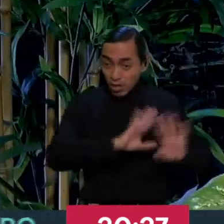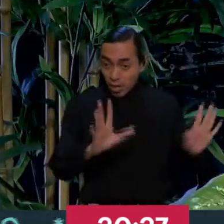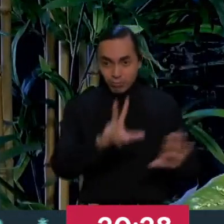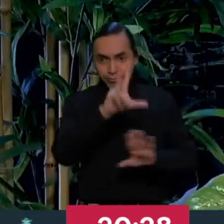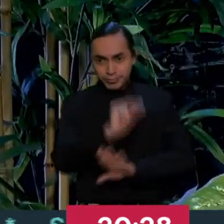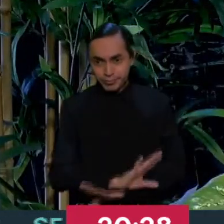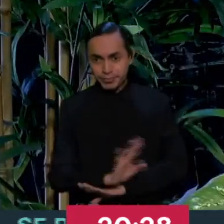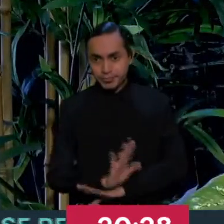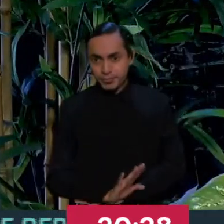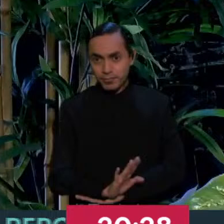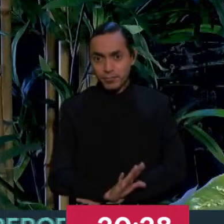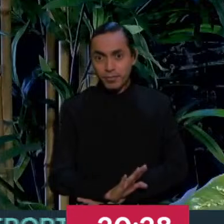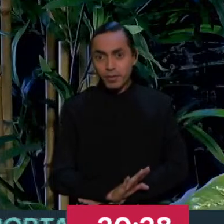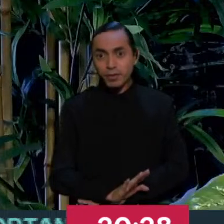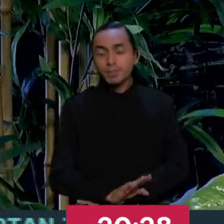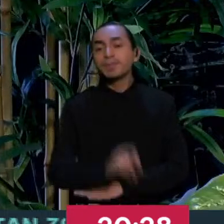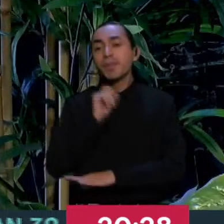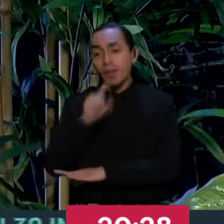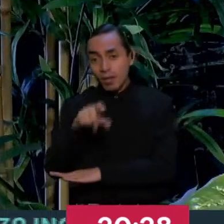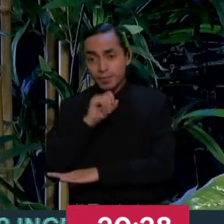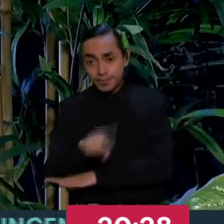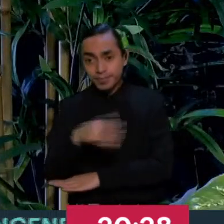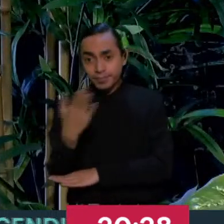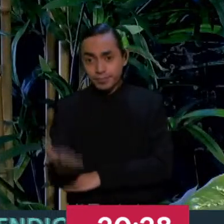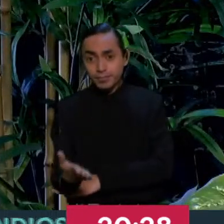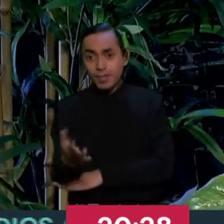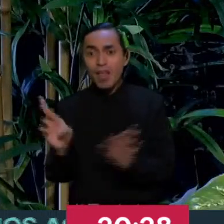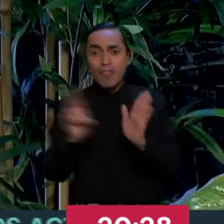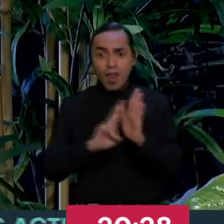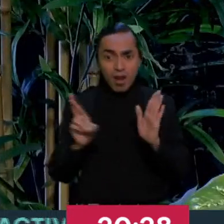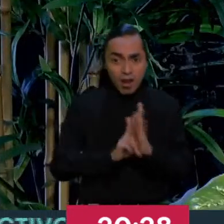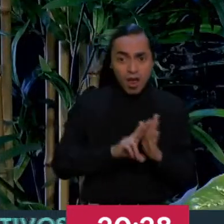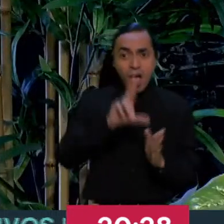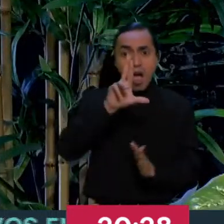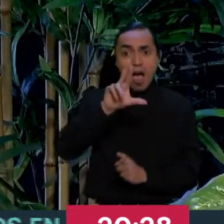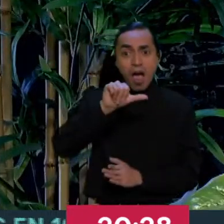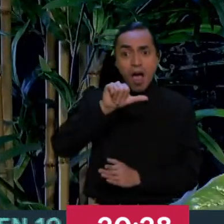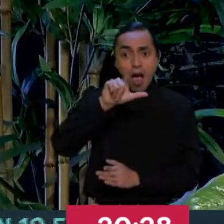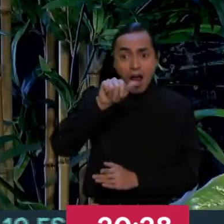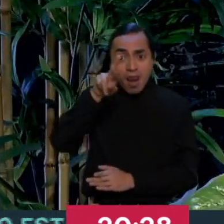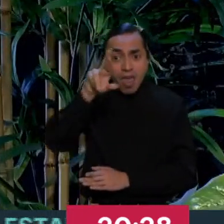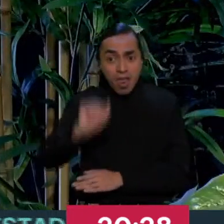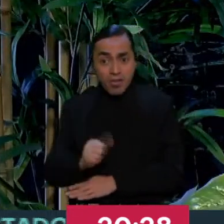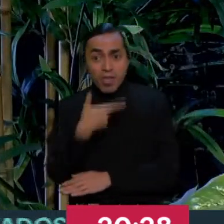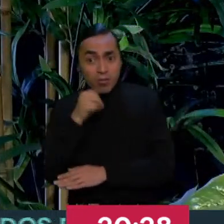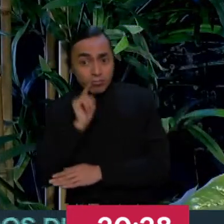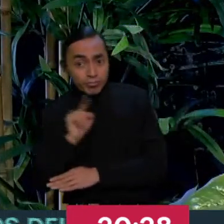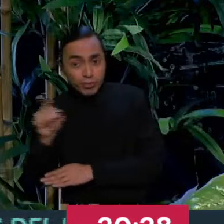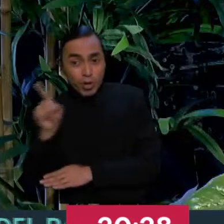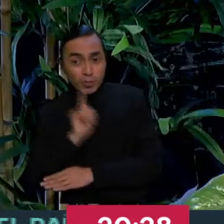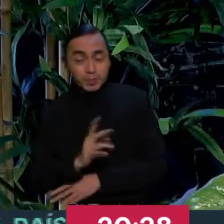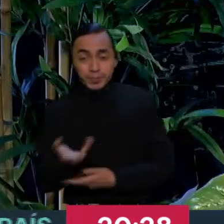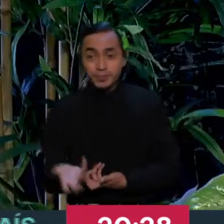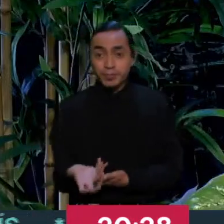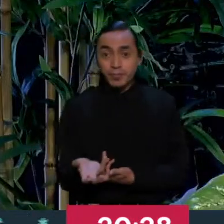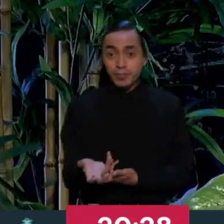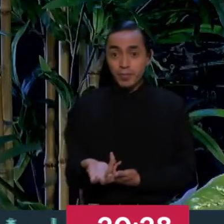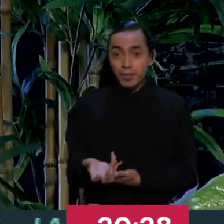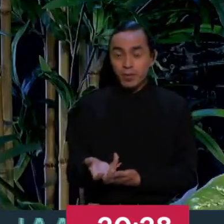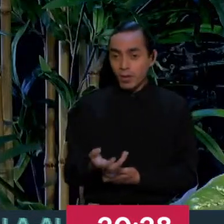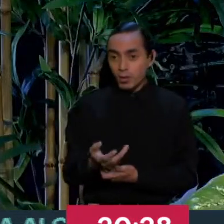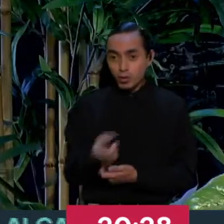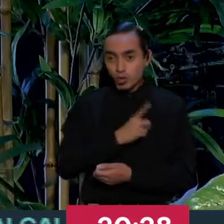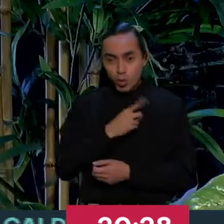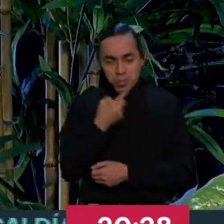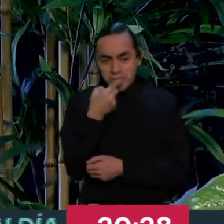de, ¿no? Eso por un lado. Sobre lo que mencionabas de la alerta de género, me parece también bien interesante que más allá de solo declararles,